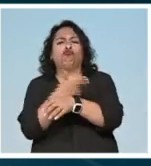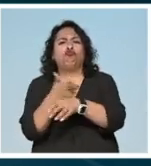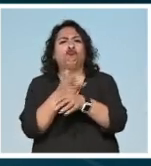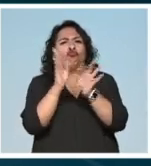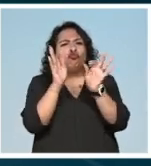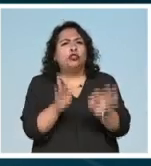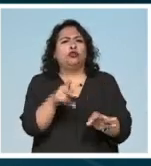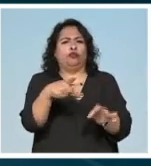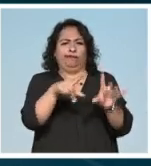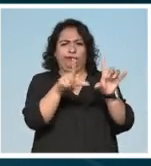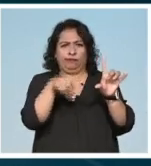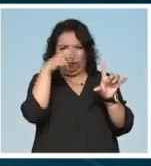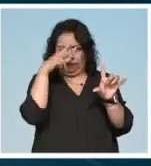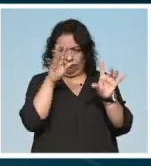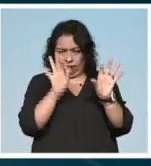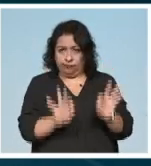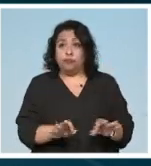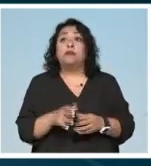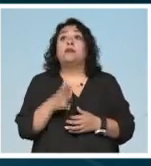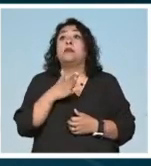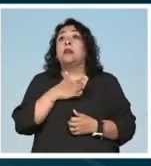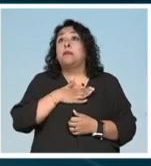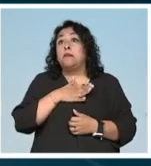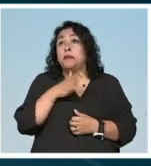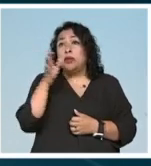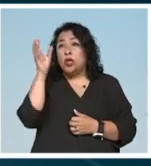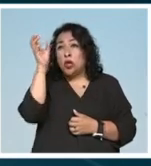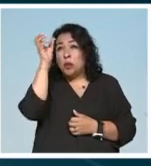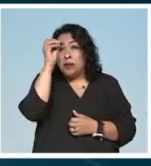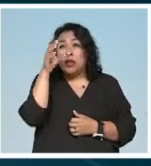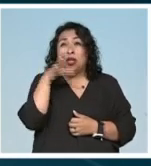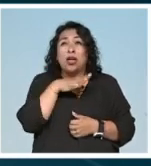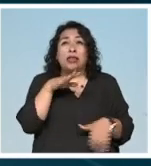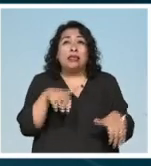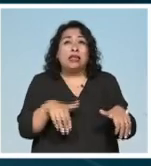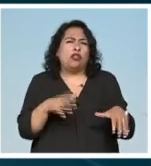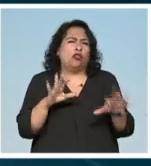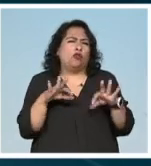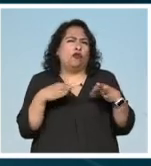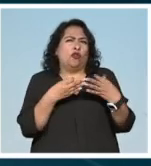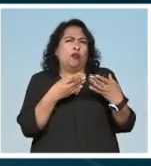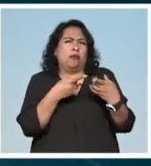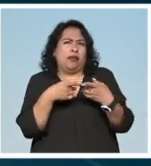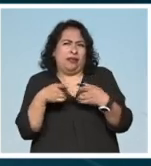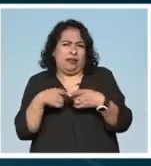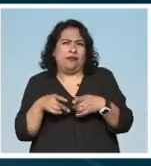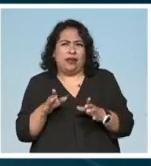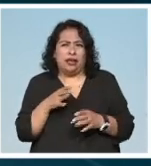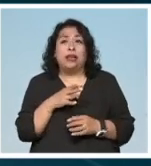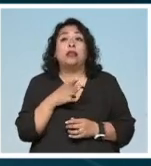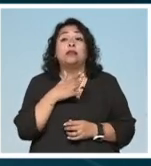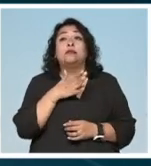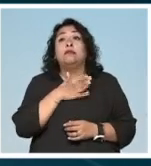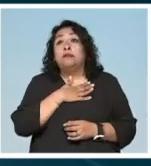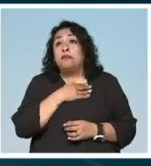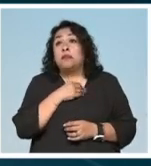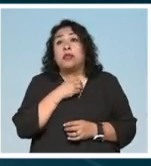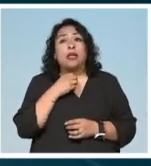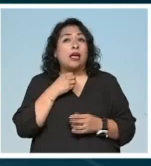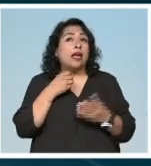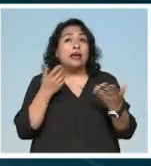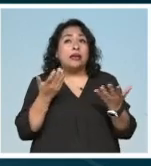mexicano. Yo creo que no hay ni buen ni mal teatro. Hay teatro de muchas formas, bueno y malo. Y que hagas biodrama,